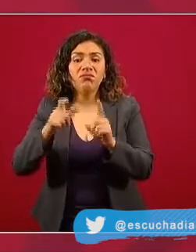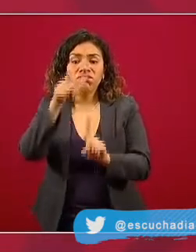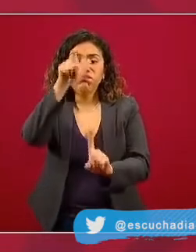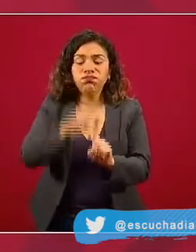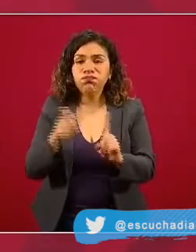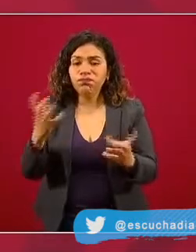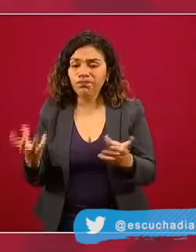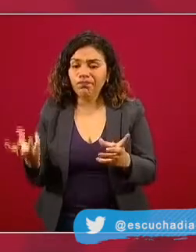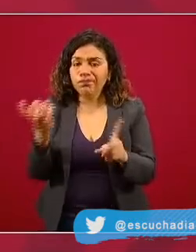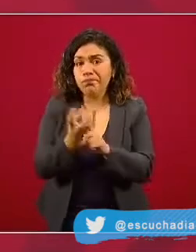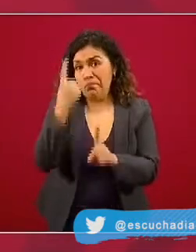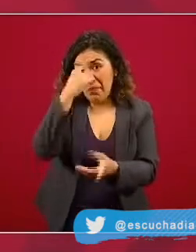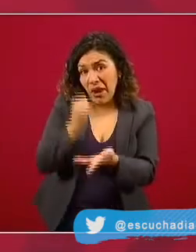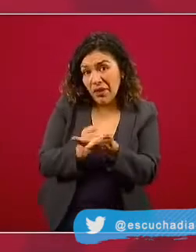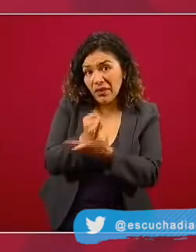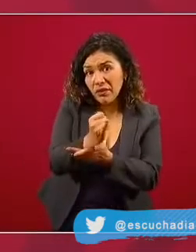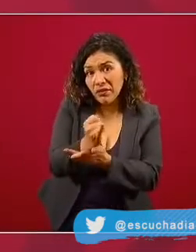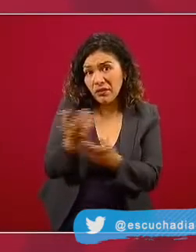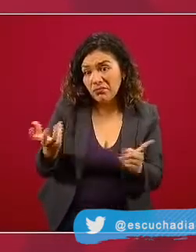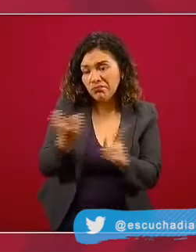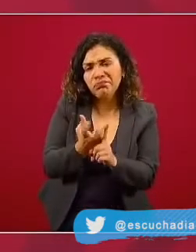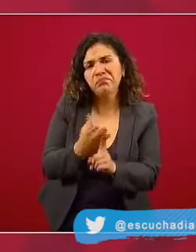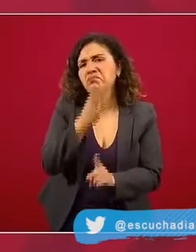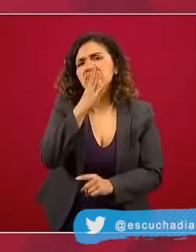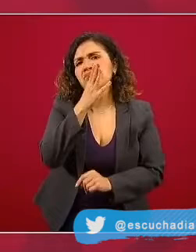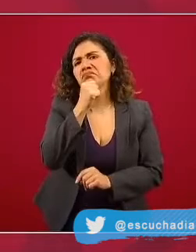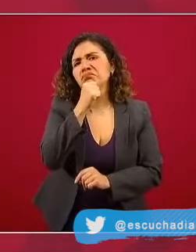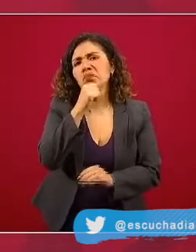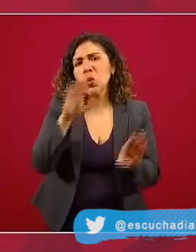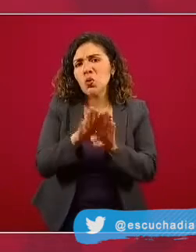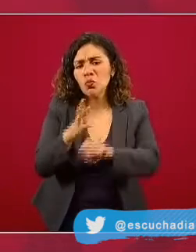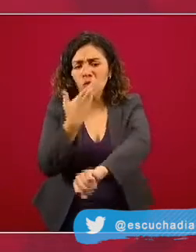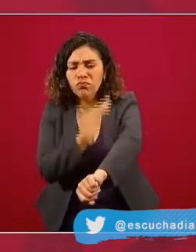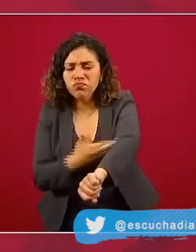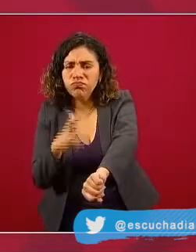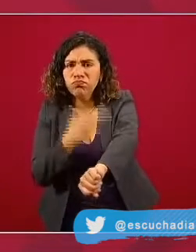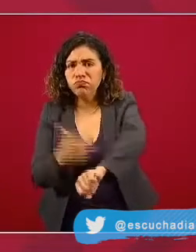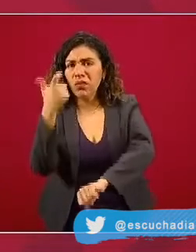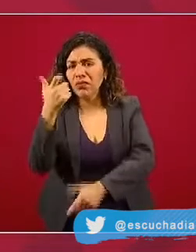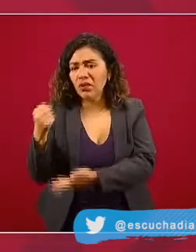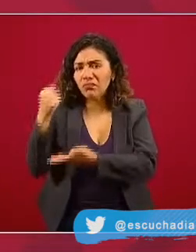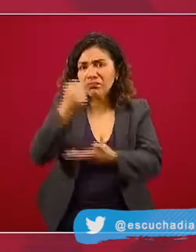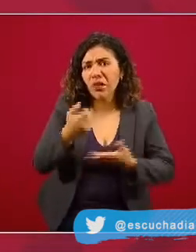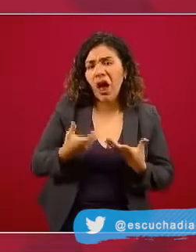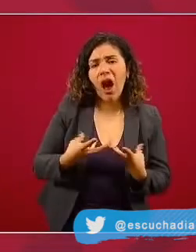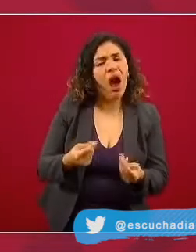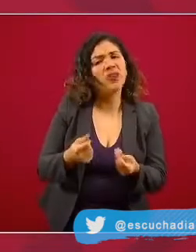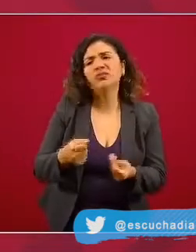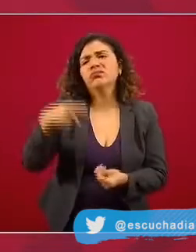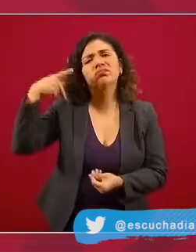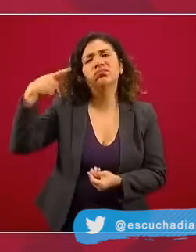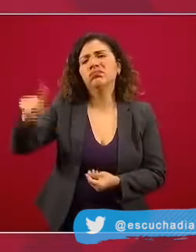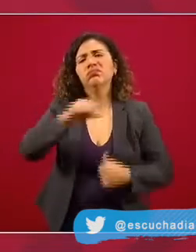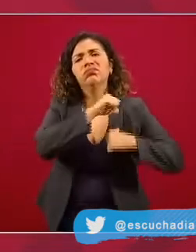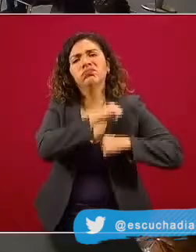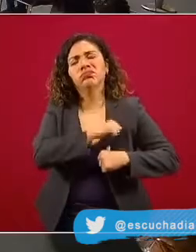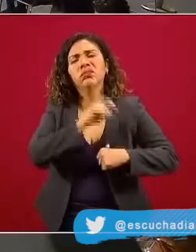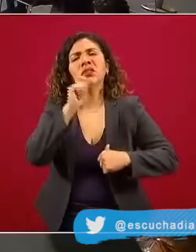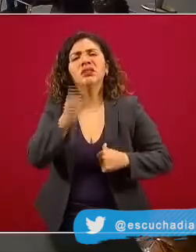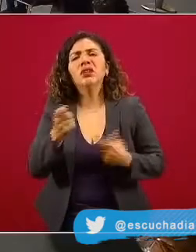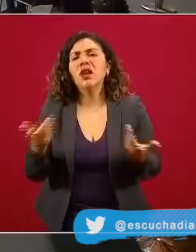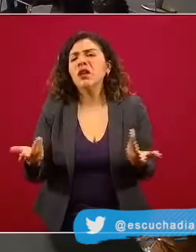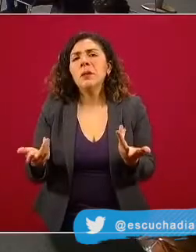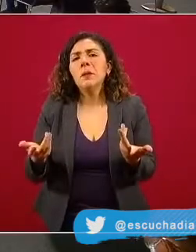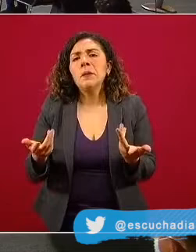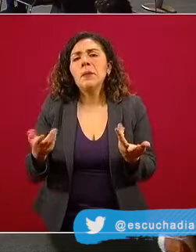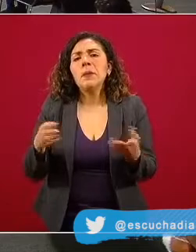día de ayer el presidente hizo un fuerte pronunciamiento al referirse a los gobiernos anteriores, especialmente el de Felipe Calderón, como un narcoestado